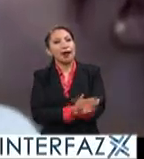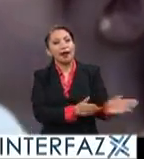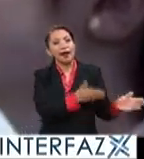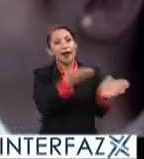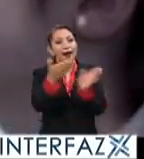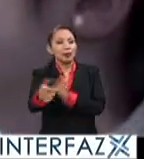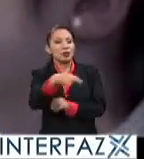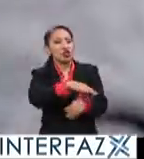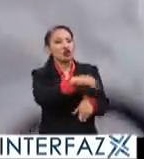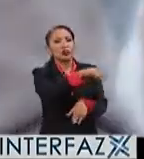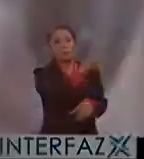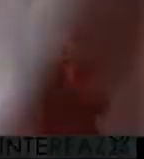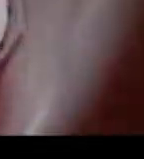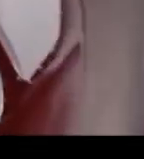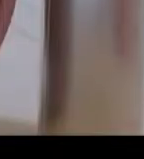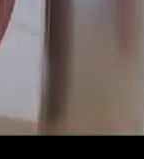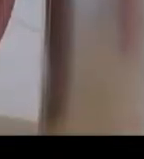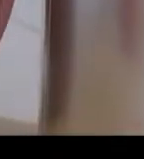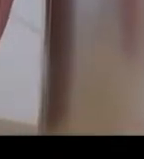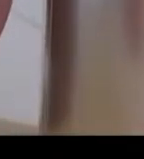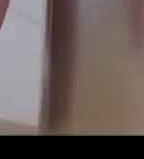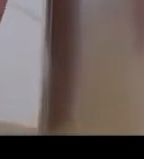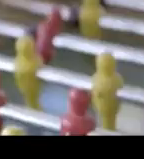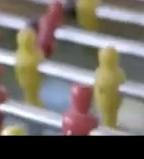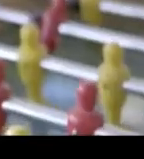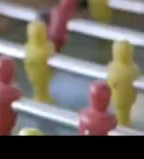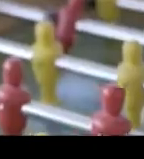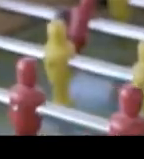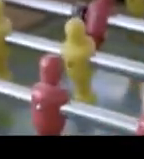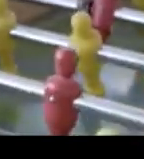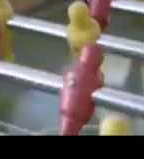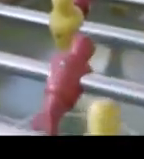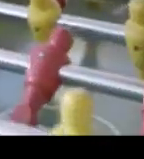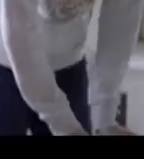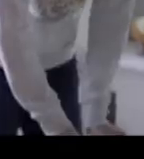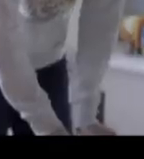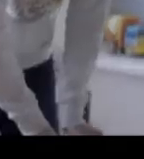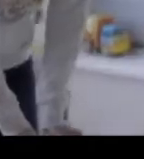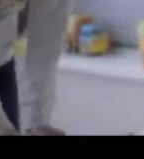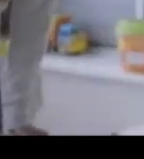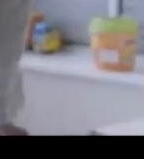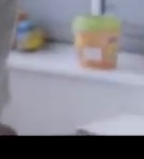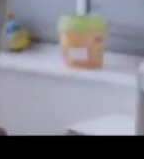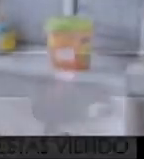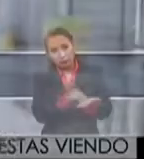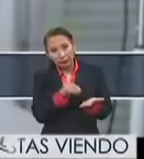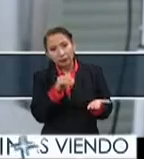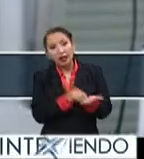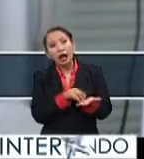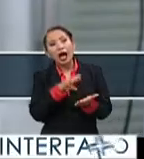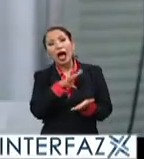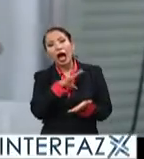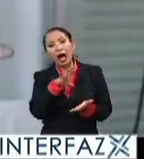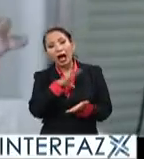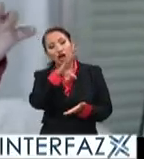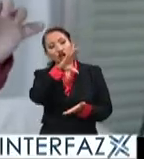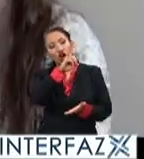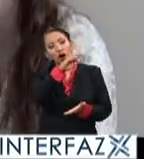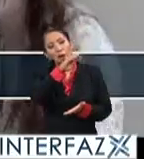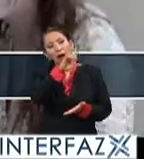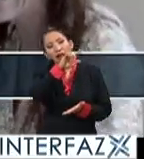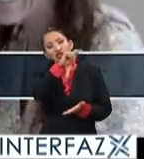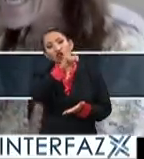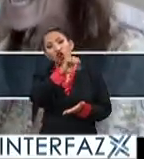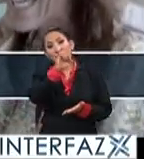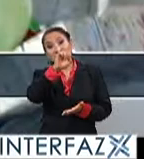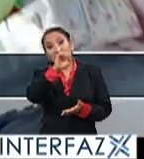ya se hacen en etapas muy avanzadas. En México todavía hay bombas de cobalto 60, que esto